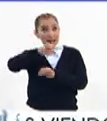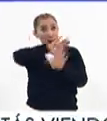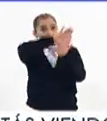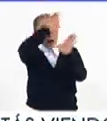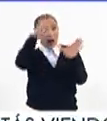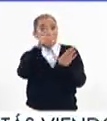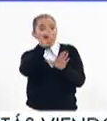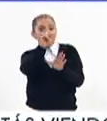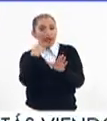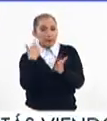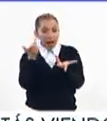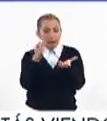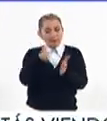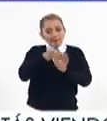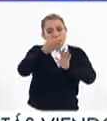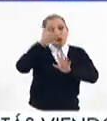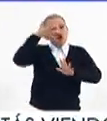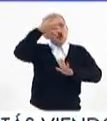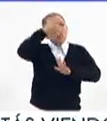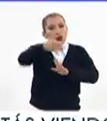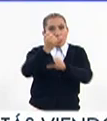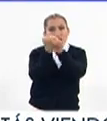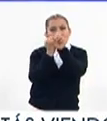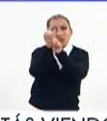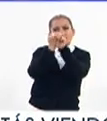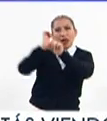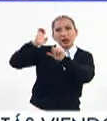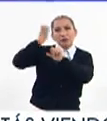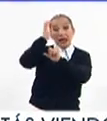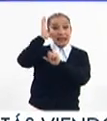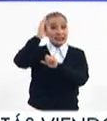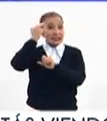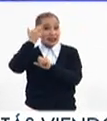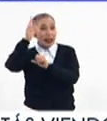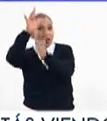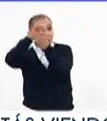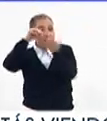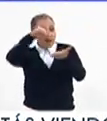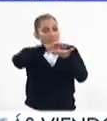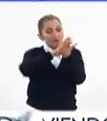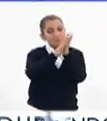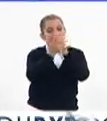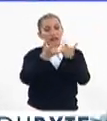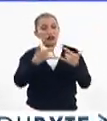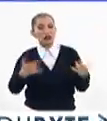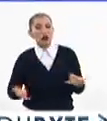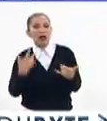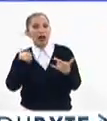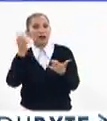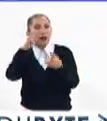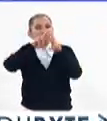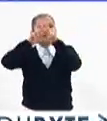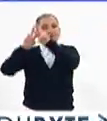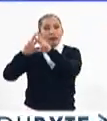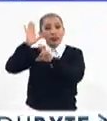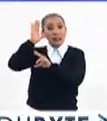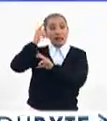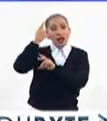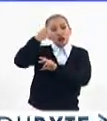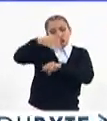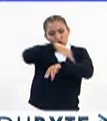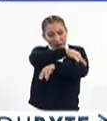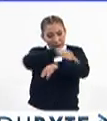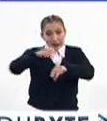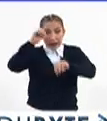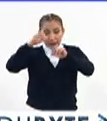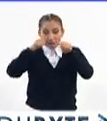fue creado para simbolizar el futuro de la exploración espacial de China y reinterpretar la historia de la astronomía china. Su